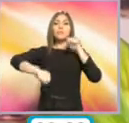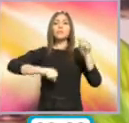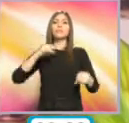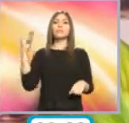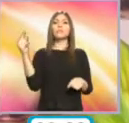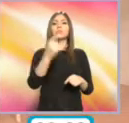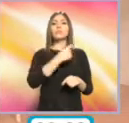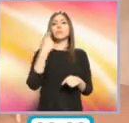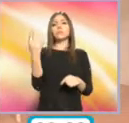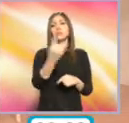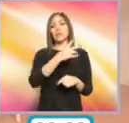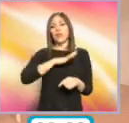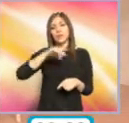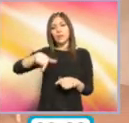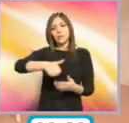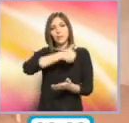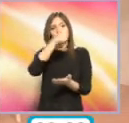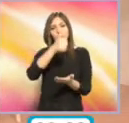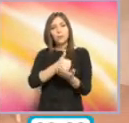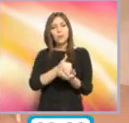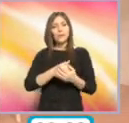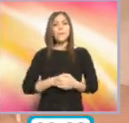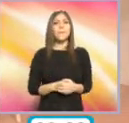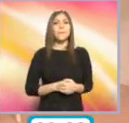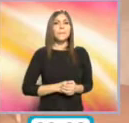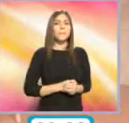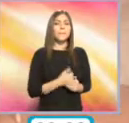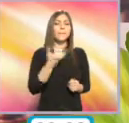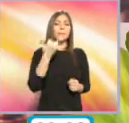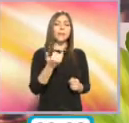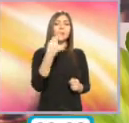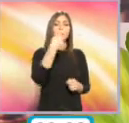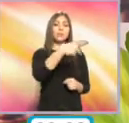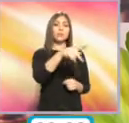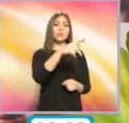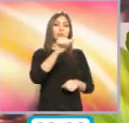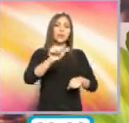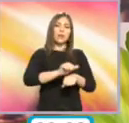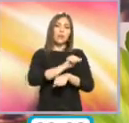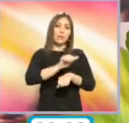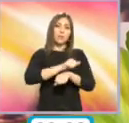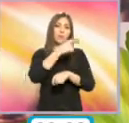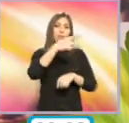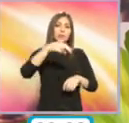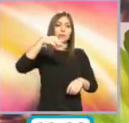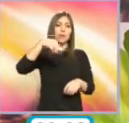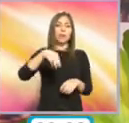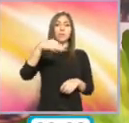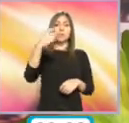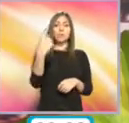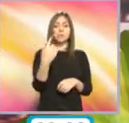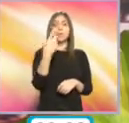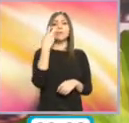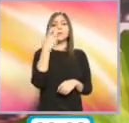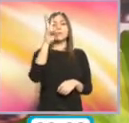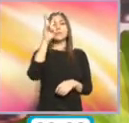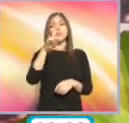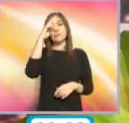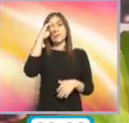circulan dentro de nuestra ciudad. Y en el caso concreto del sistema de movilidad 1, me parece importante hacer énfasis